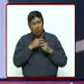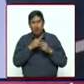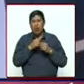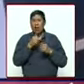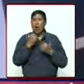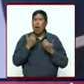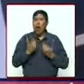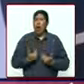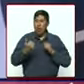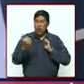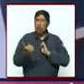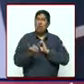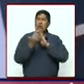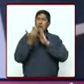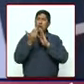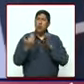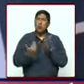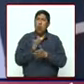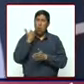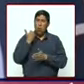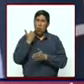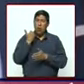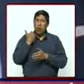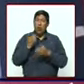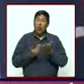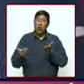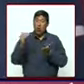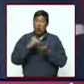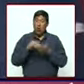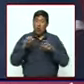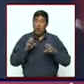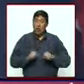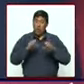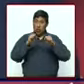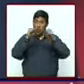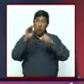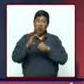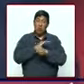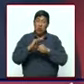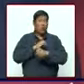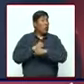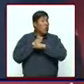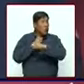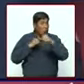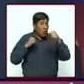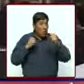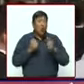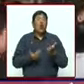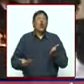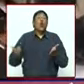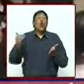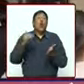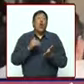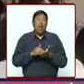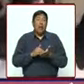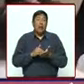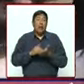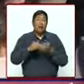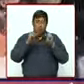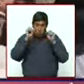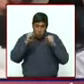desafío que tendrá Roger Mariaca? Reestructurar el Ministerio Público y devolver la